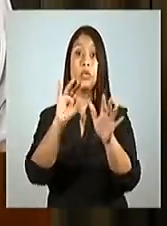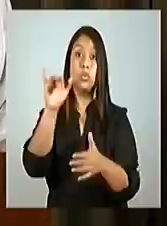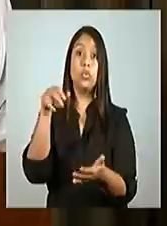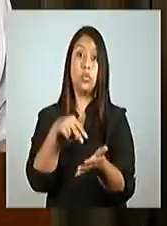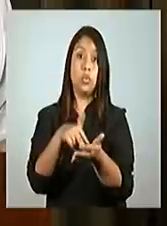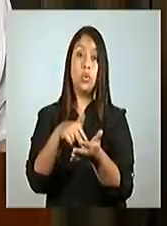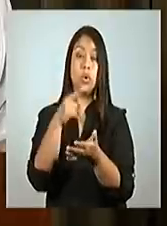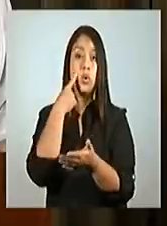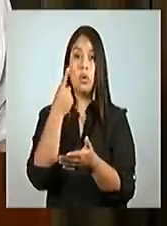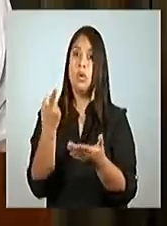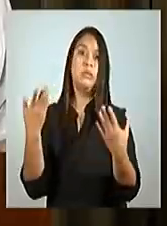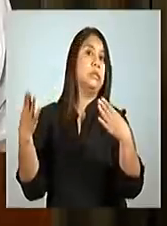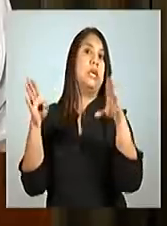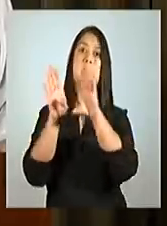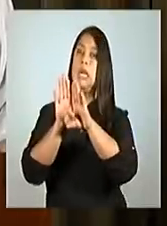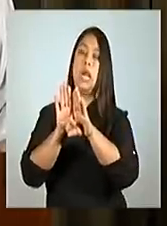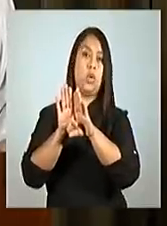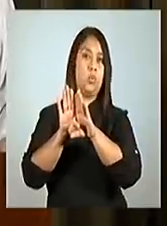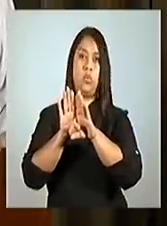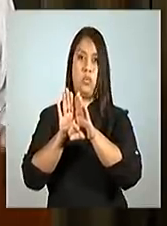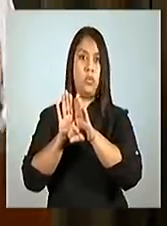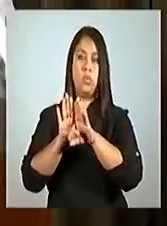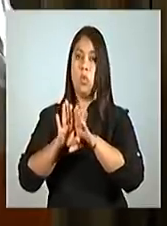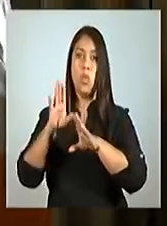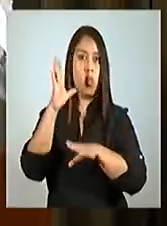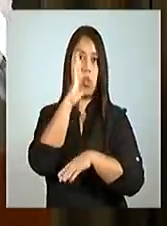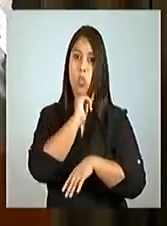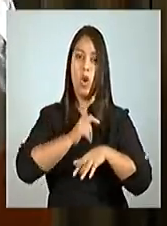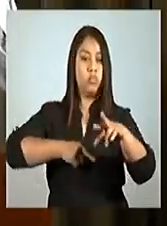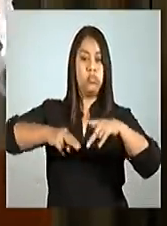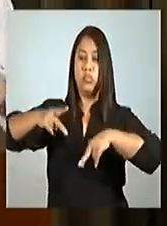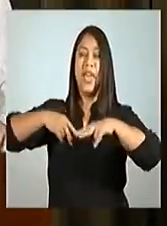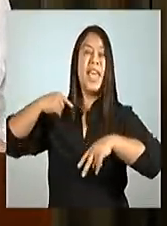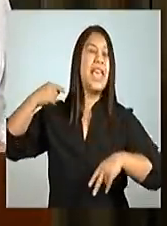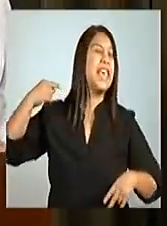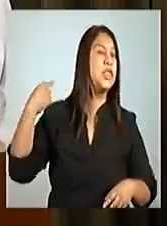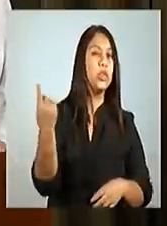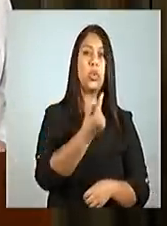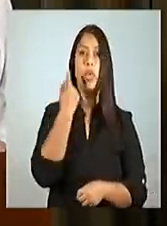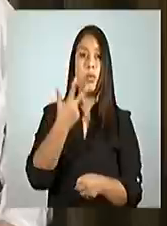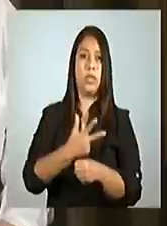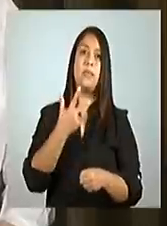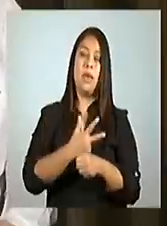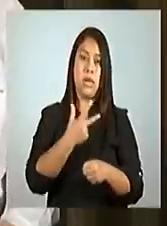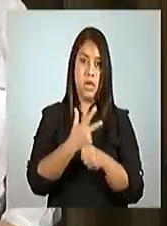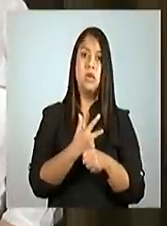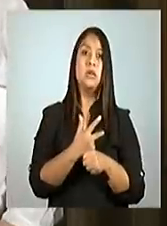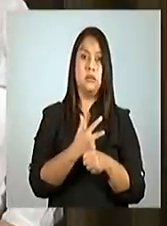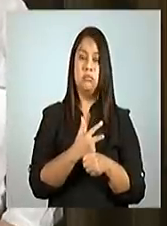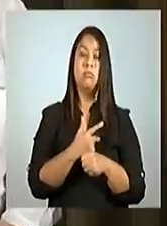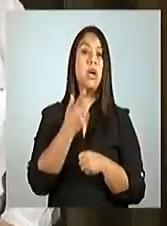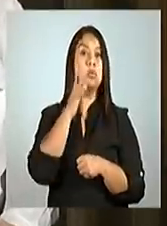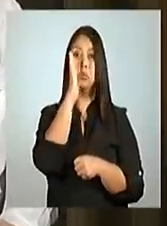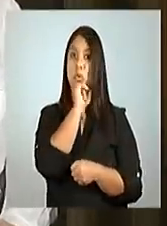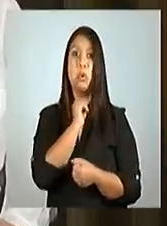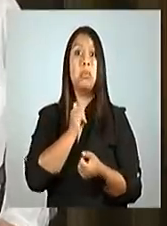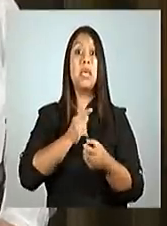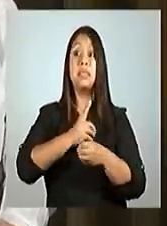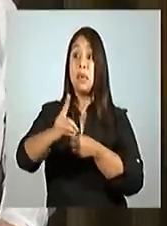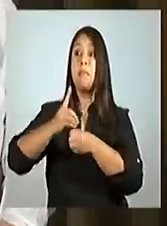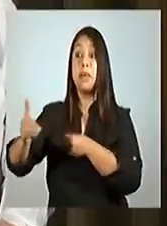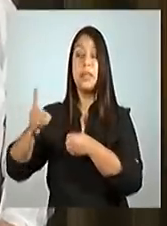las personas y la circulación de vehículos en todo el país, tal y como sucedió el día de hoy. La movilidad